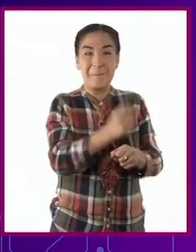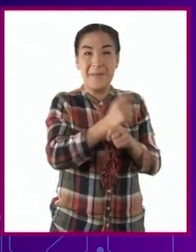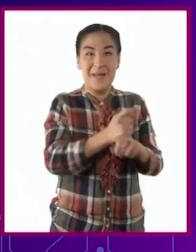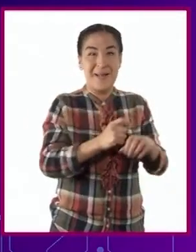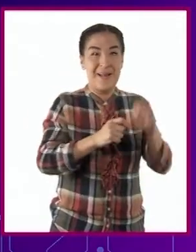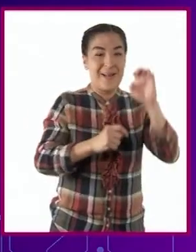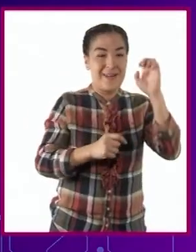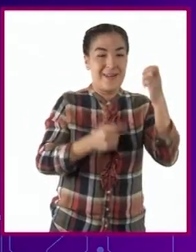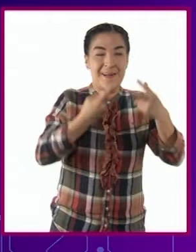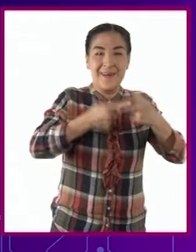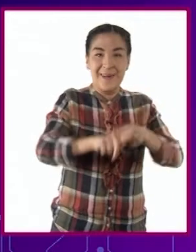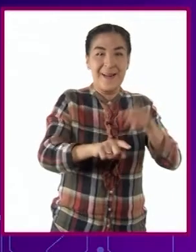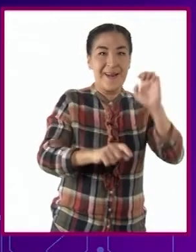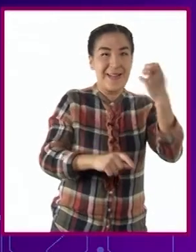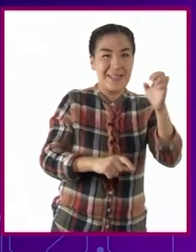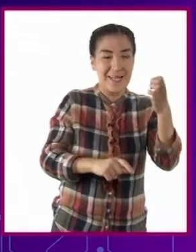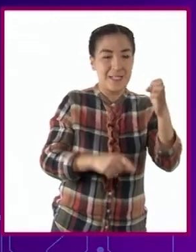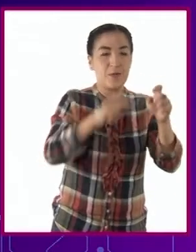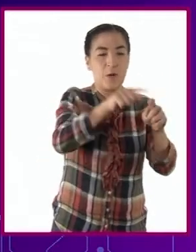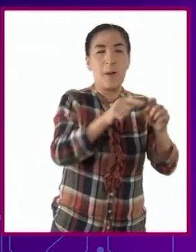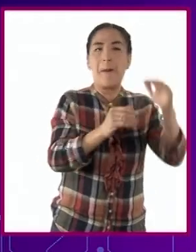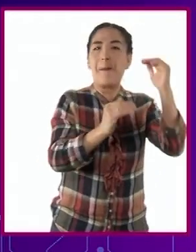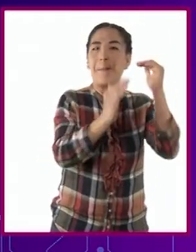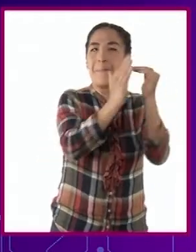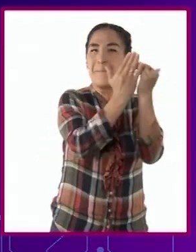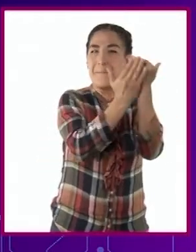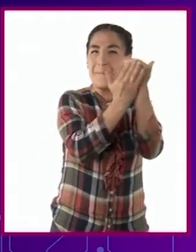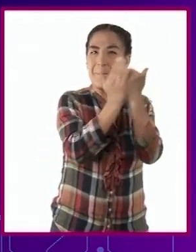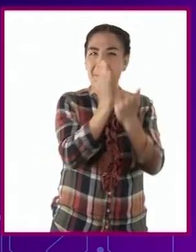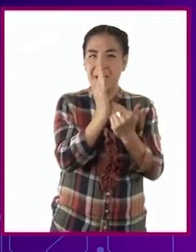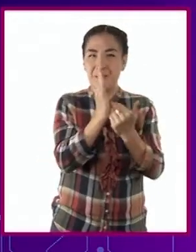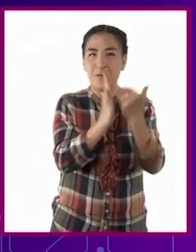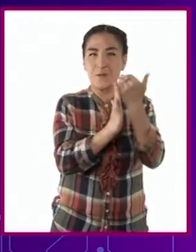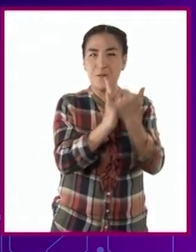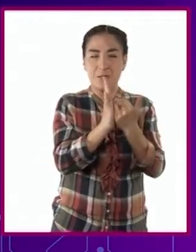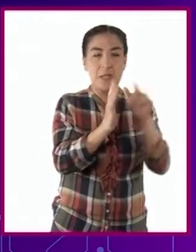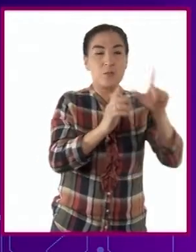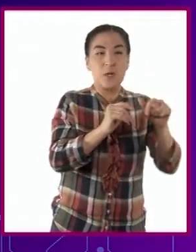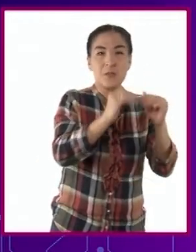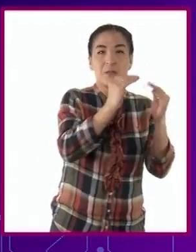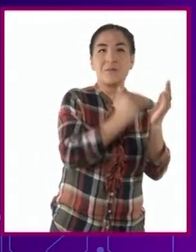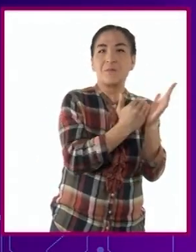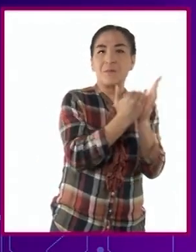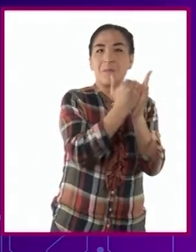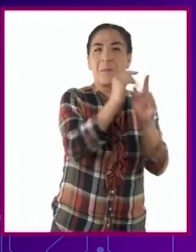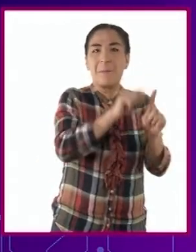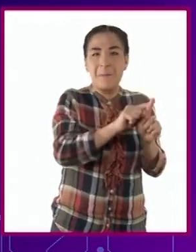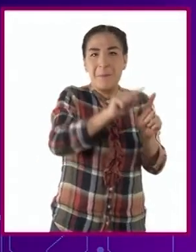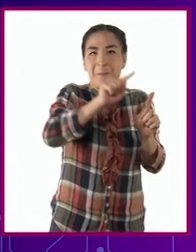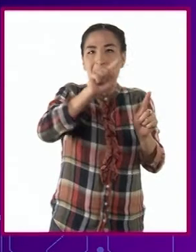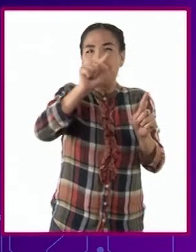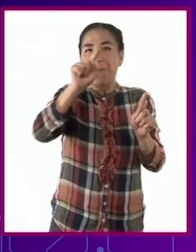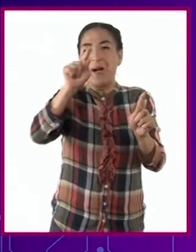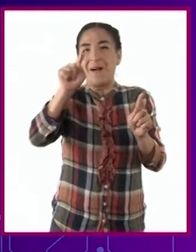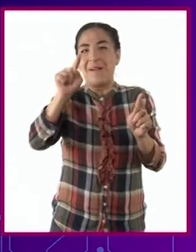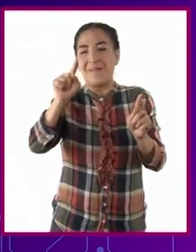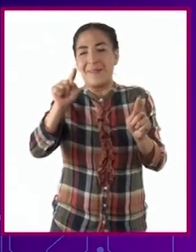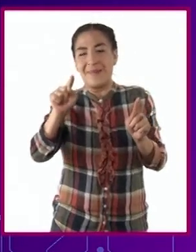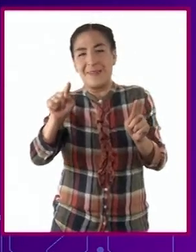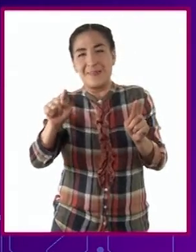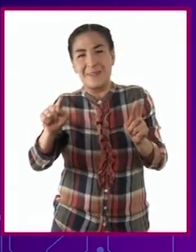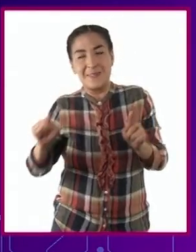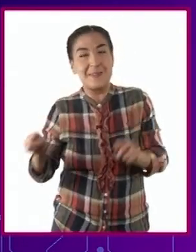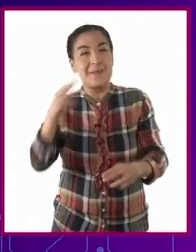se registró la temperatura promedio más baja. Esa temperatura fue ascendiendo conforme avanzaba el curso del año